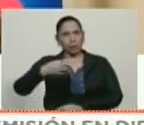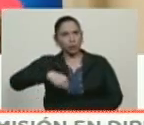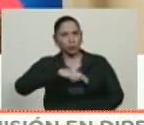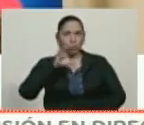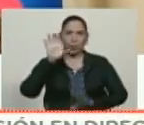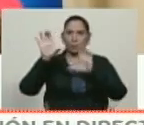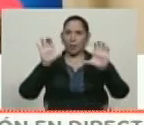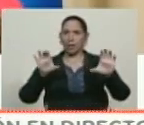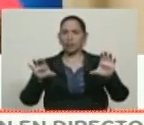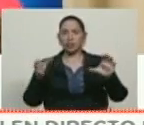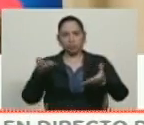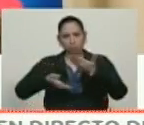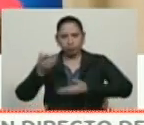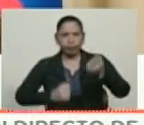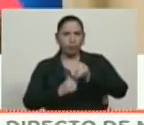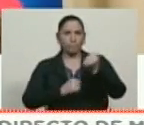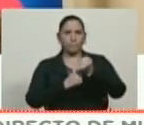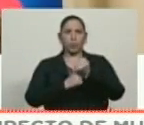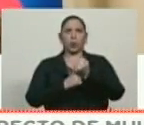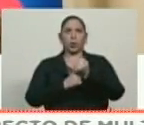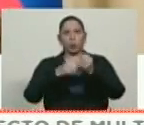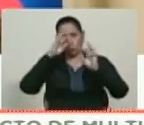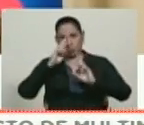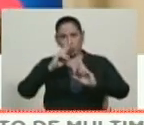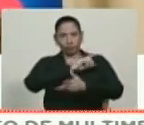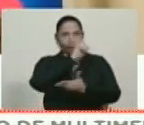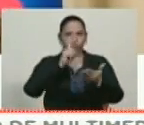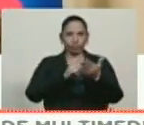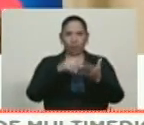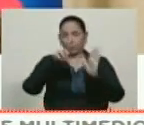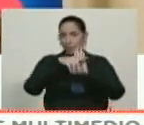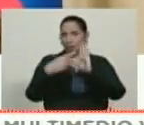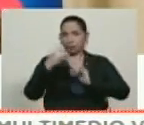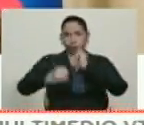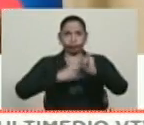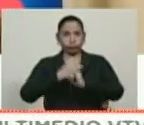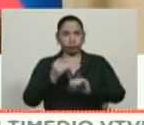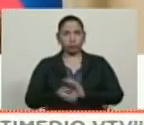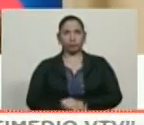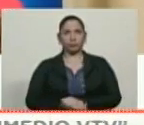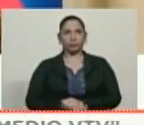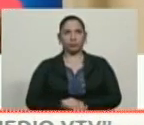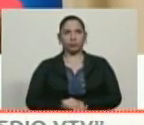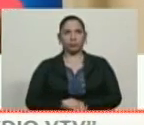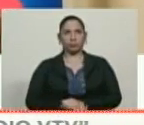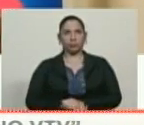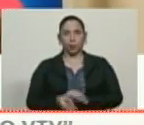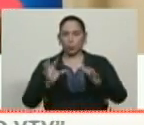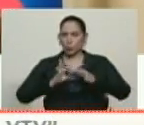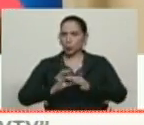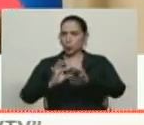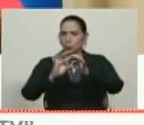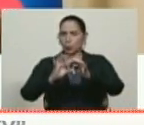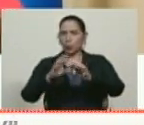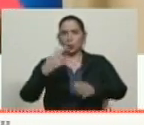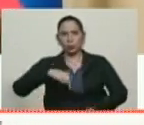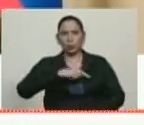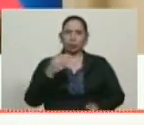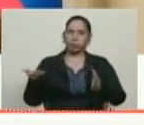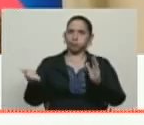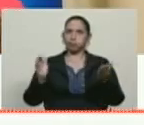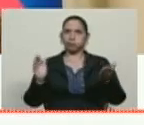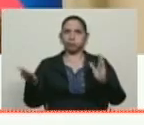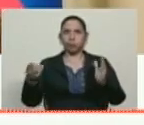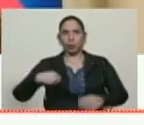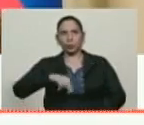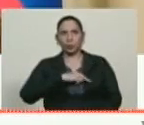países en cooperación, en respeto absoluto del derecho internacional, bueno, afianzando nuestras relaciones bilaterales y